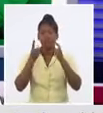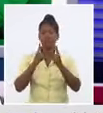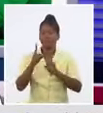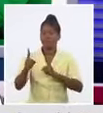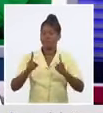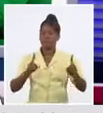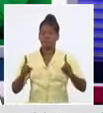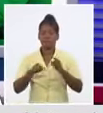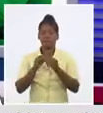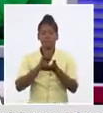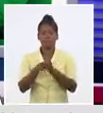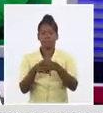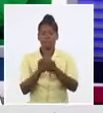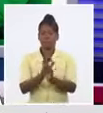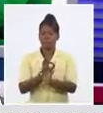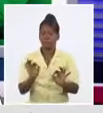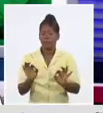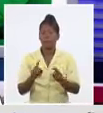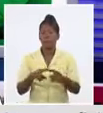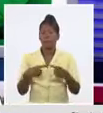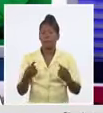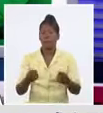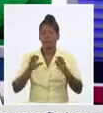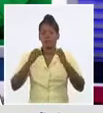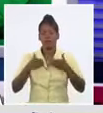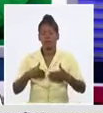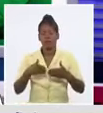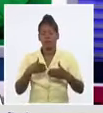completo de la vacunación.